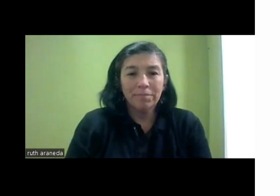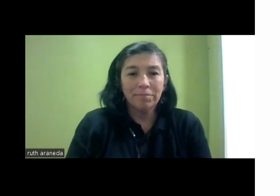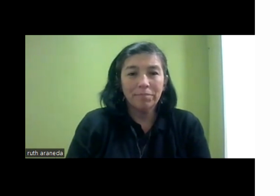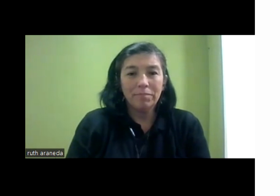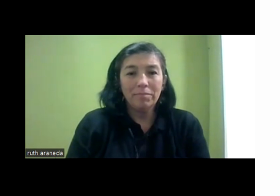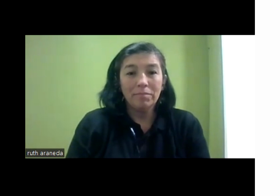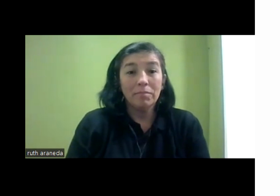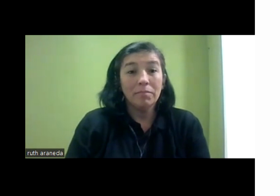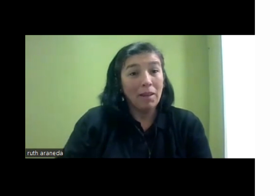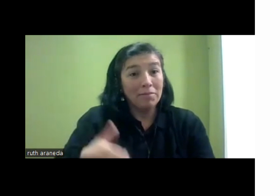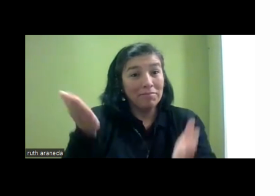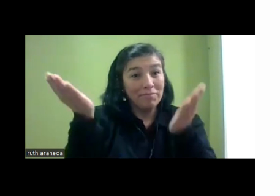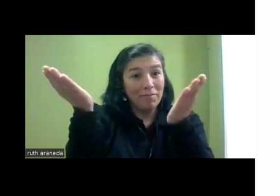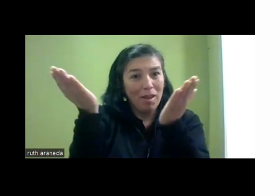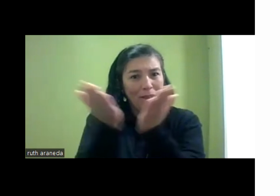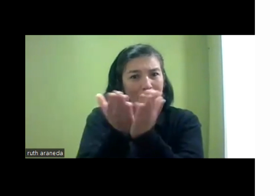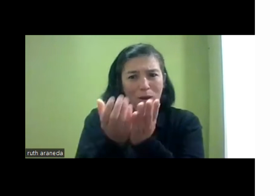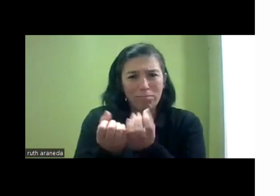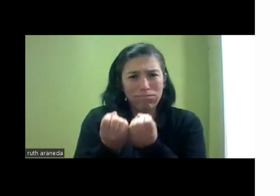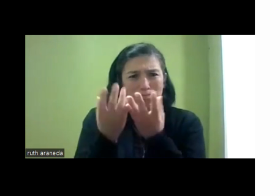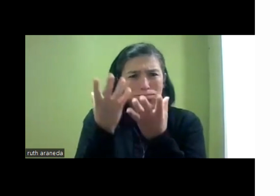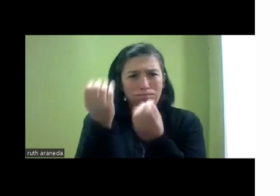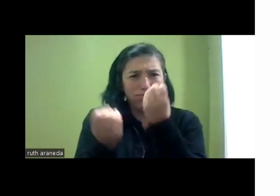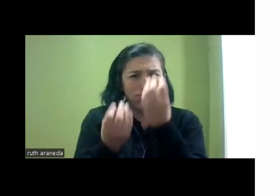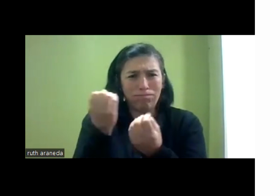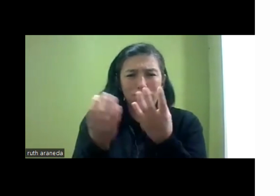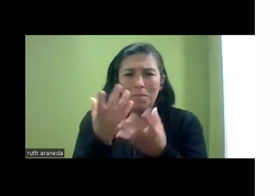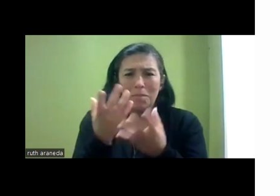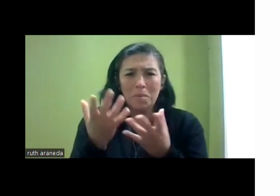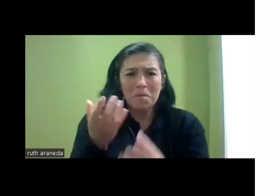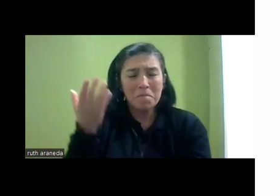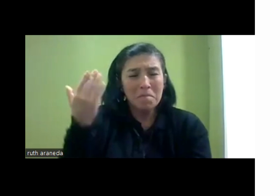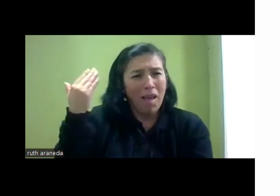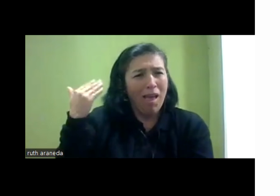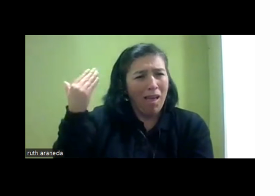el Valle Fértil entonces ha permitido desde